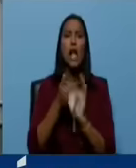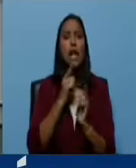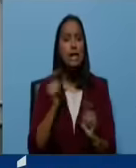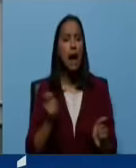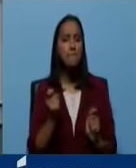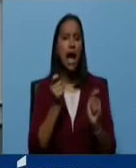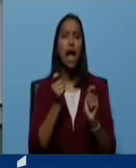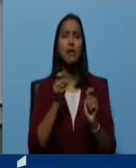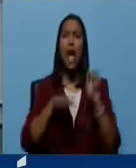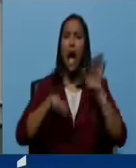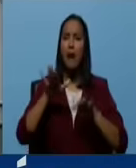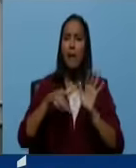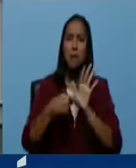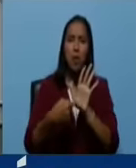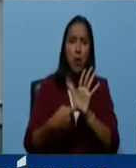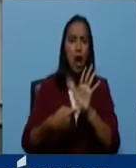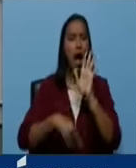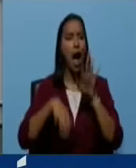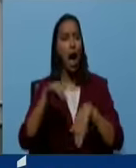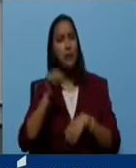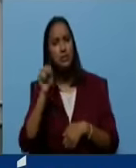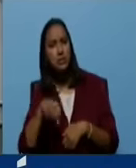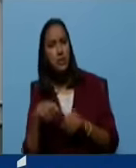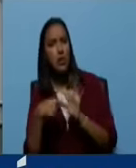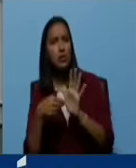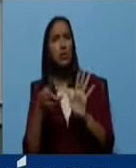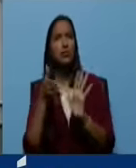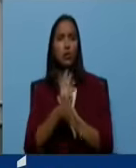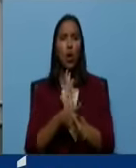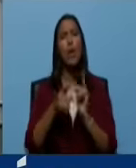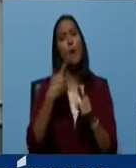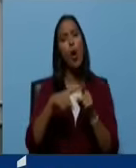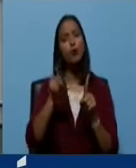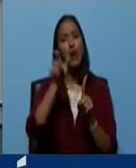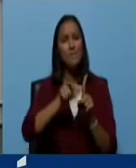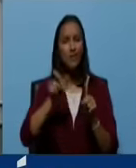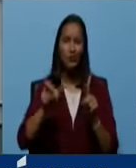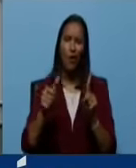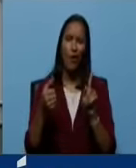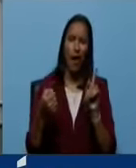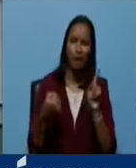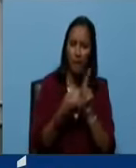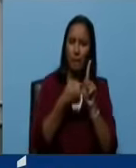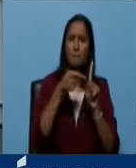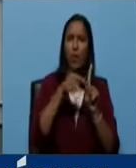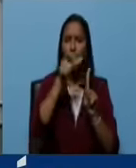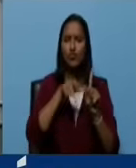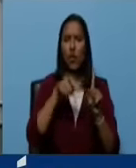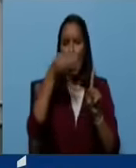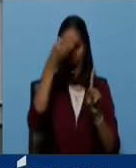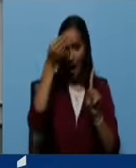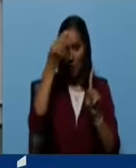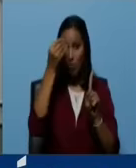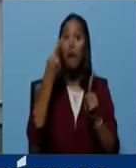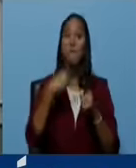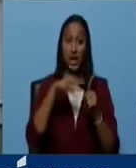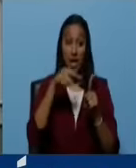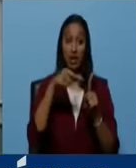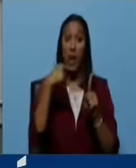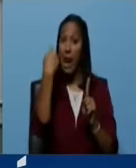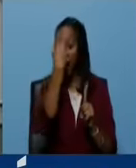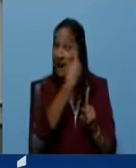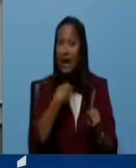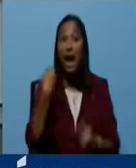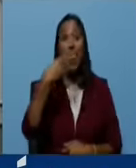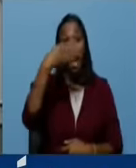intermitentes o fantasmagóricos por interpuesta persona, pero estaba en el tarjetón electoral su